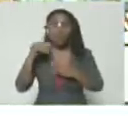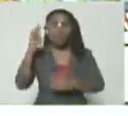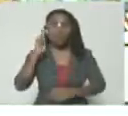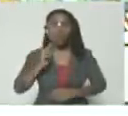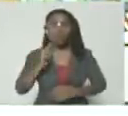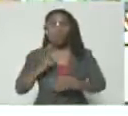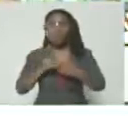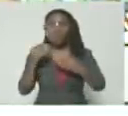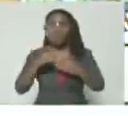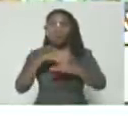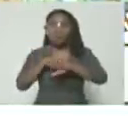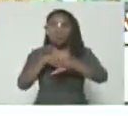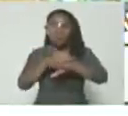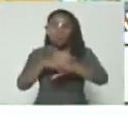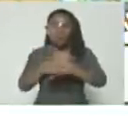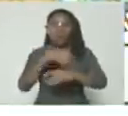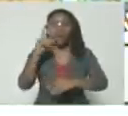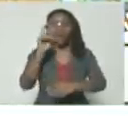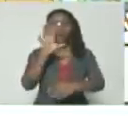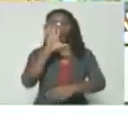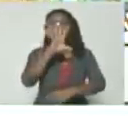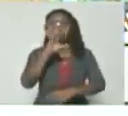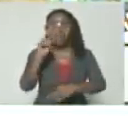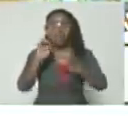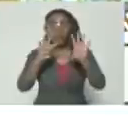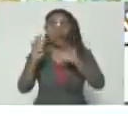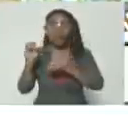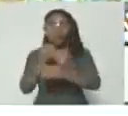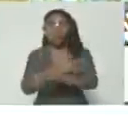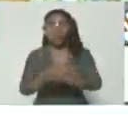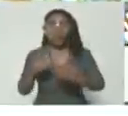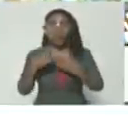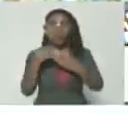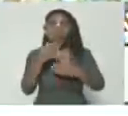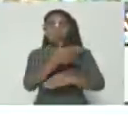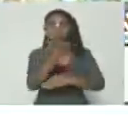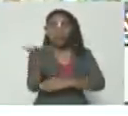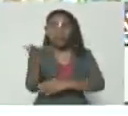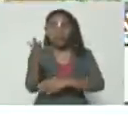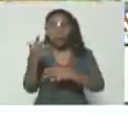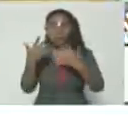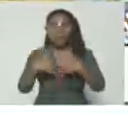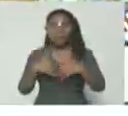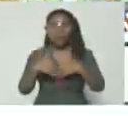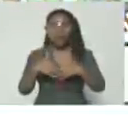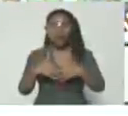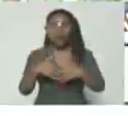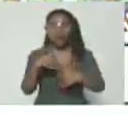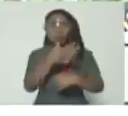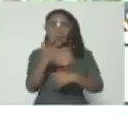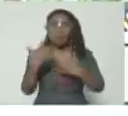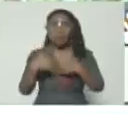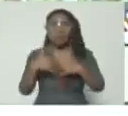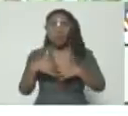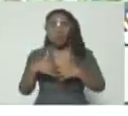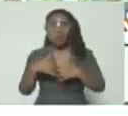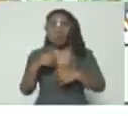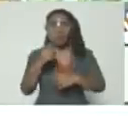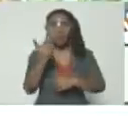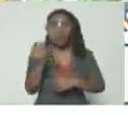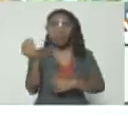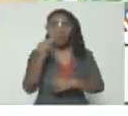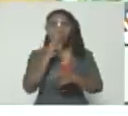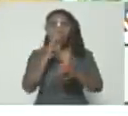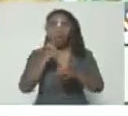perdón, corrijo, de 590 millones. Ustedes son empresarios, son empresarias, ustedes son